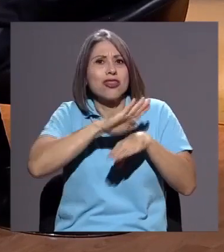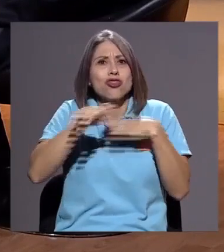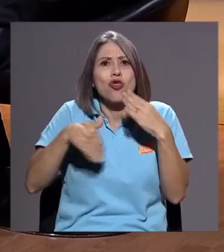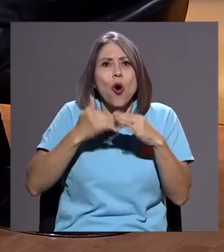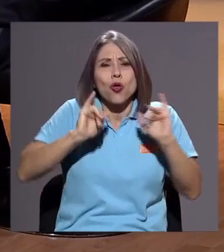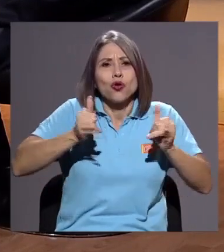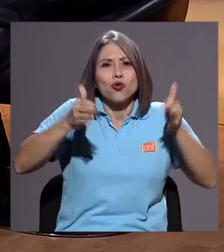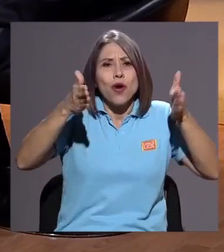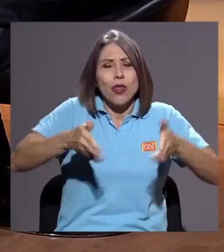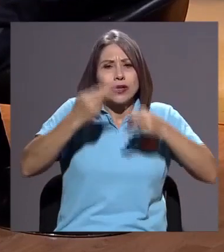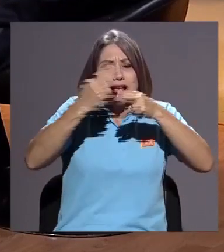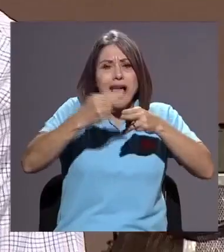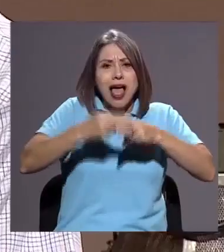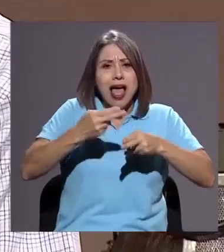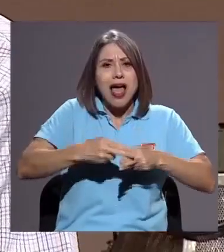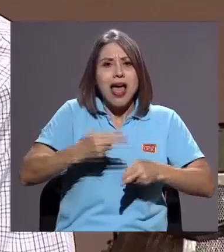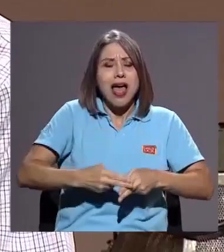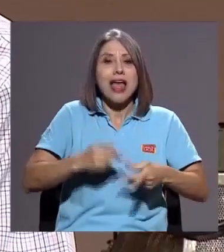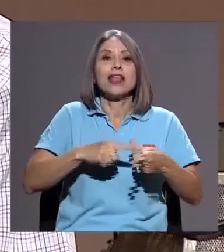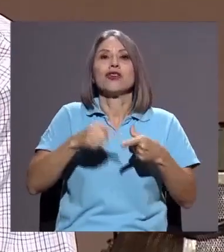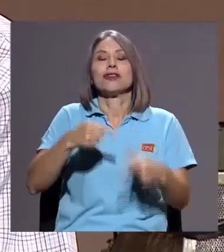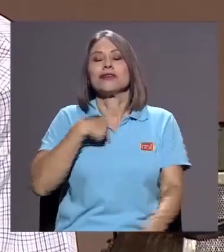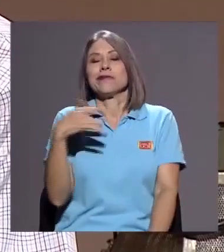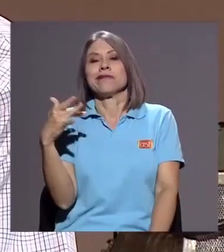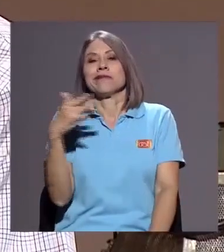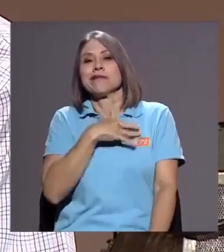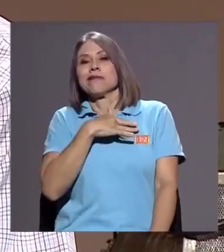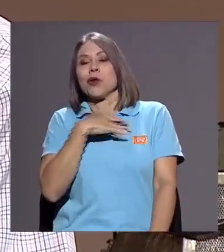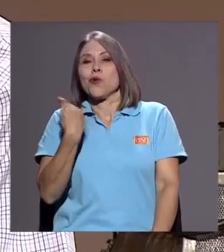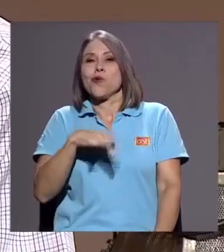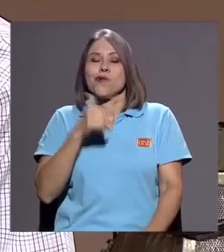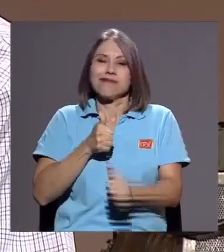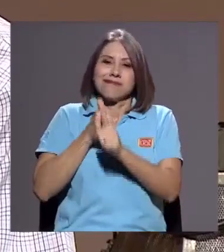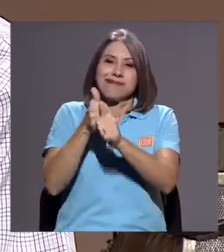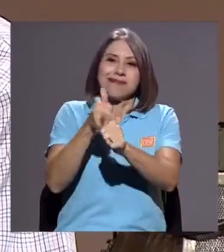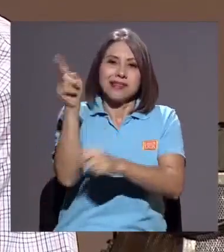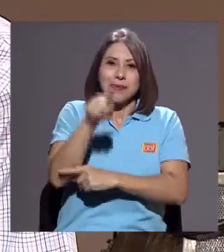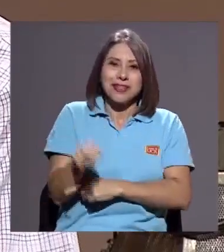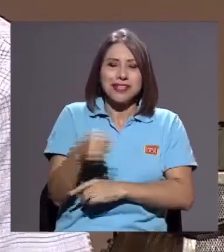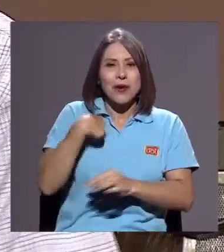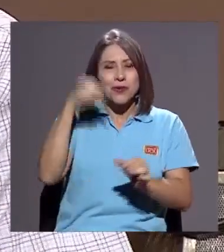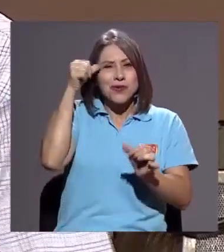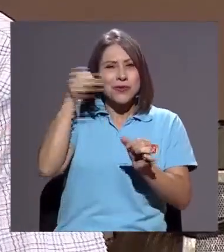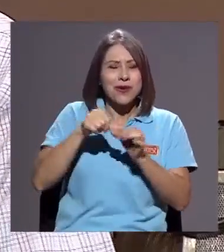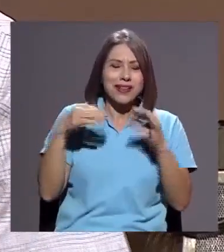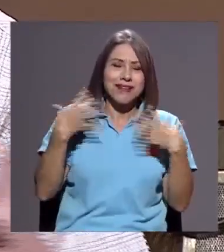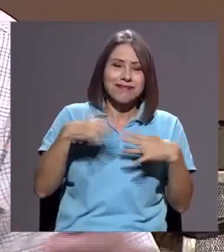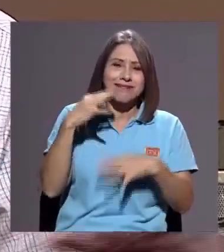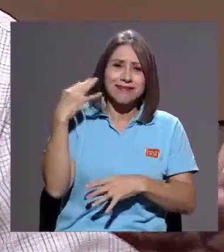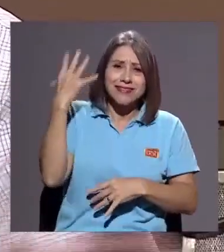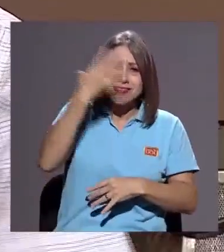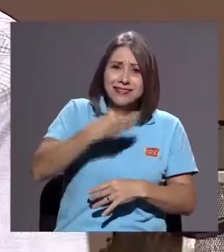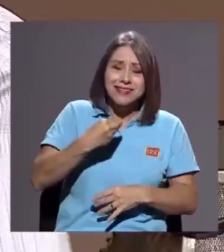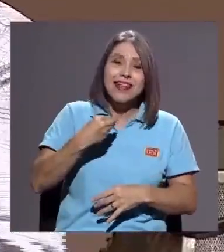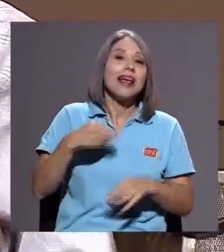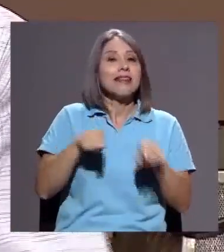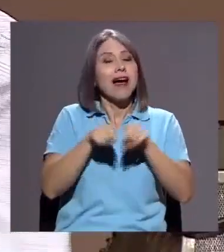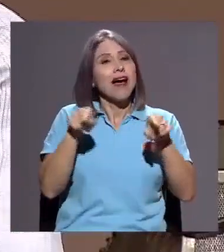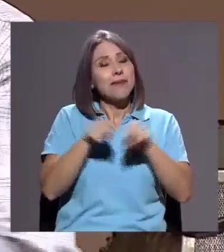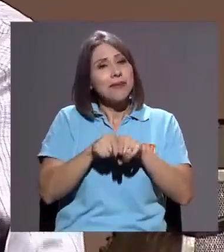de ese momento yo me hice un fanático sapricista. Entonces, son recuerdos muy bonitos que uno tiene como para indicarles que también